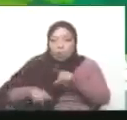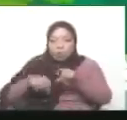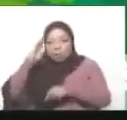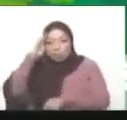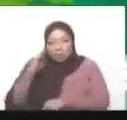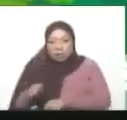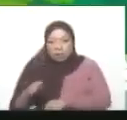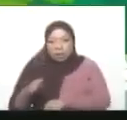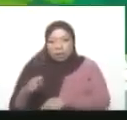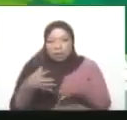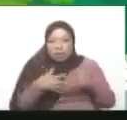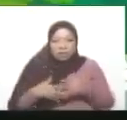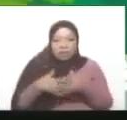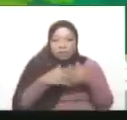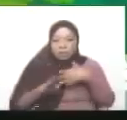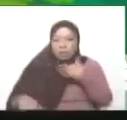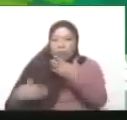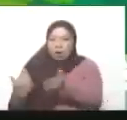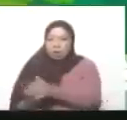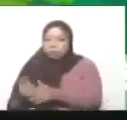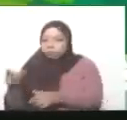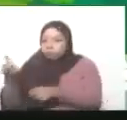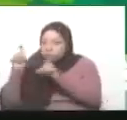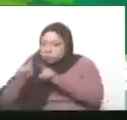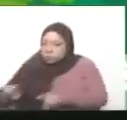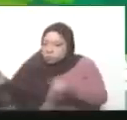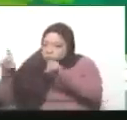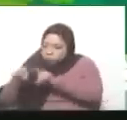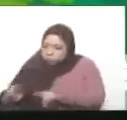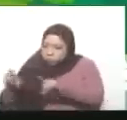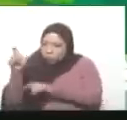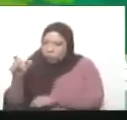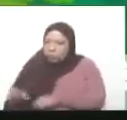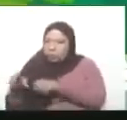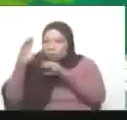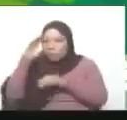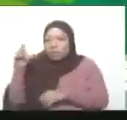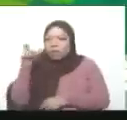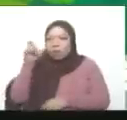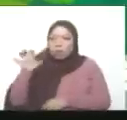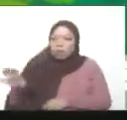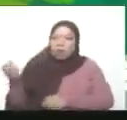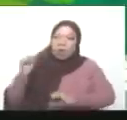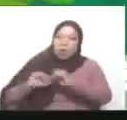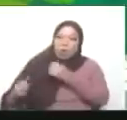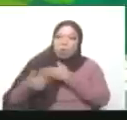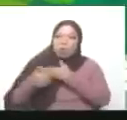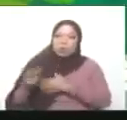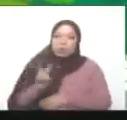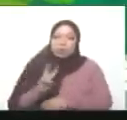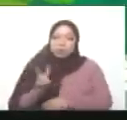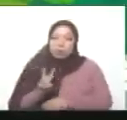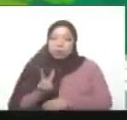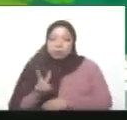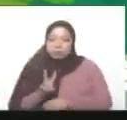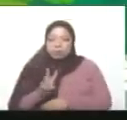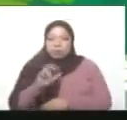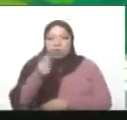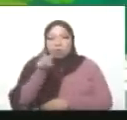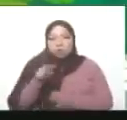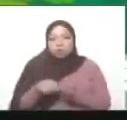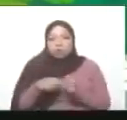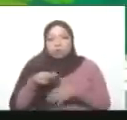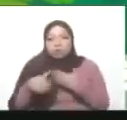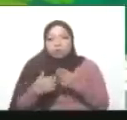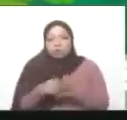y capta para la formación personal militar de Guyana contra Venezuela el 19 de septiembre